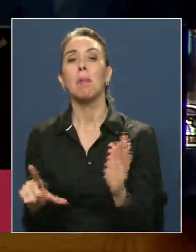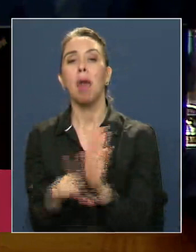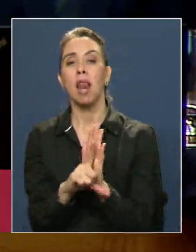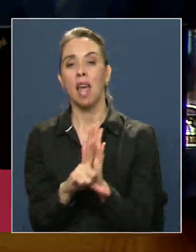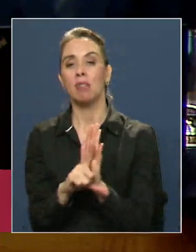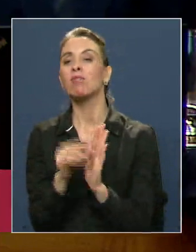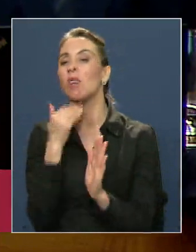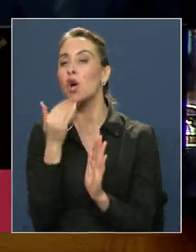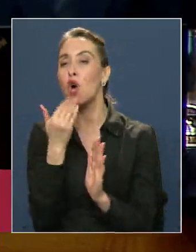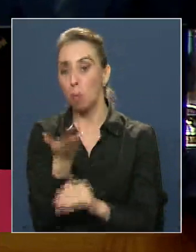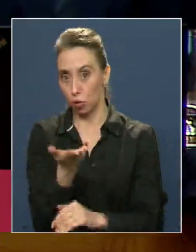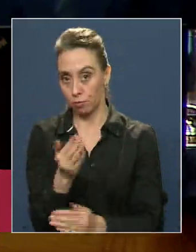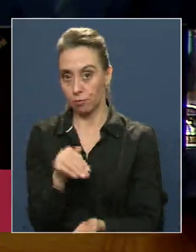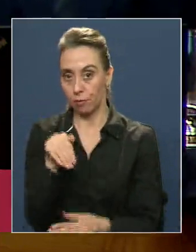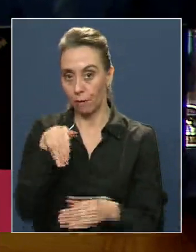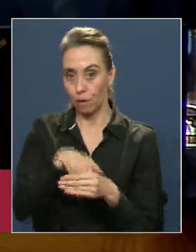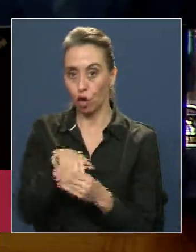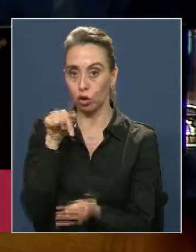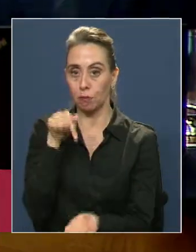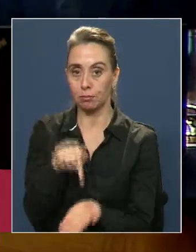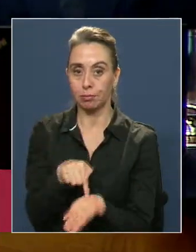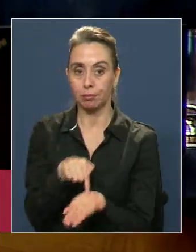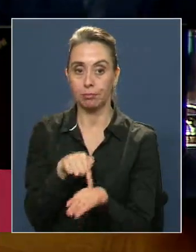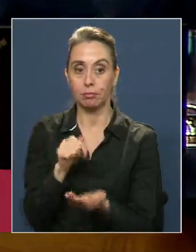o común. En votación.